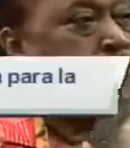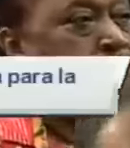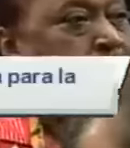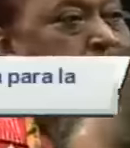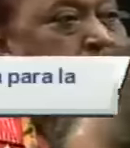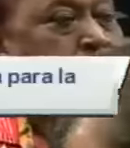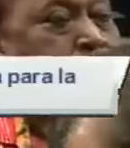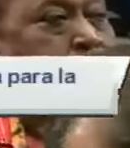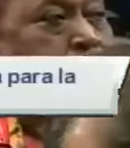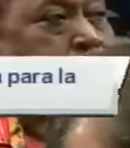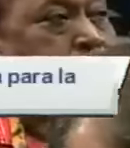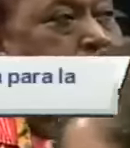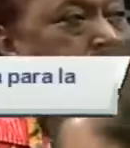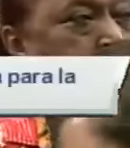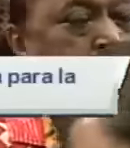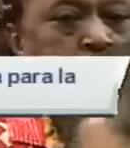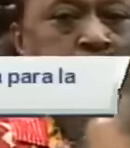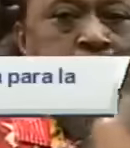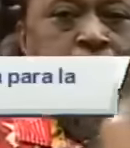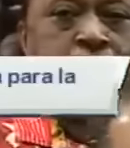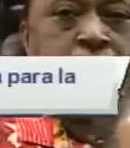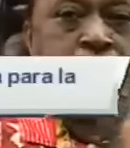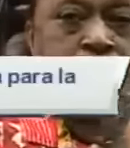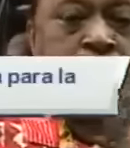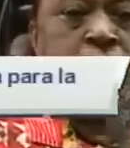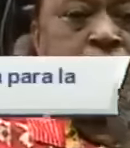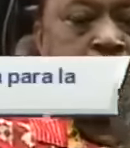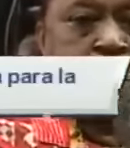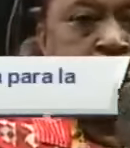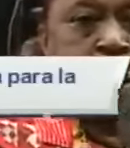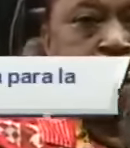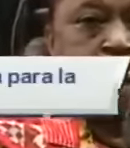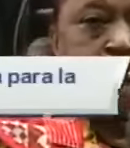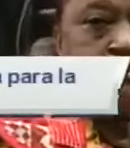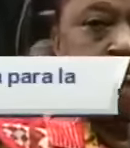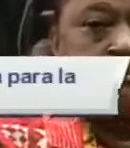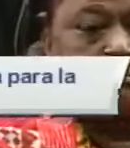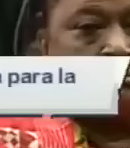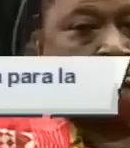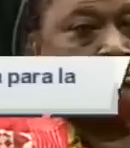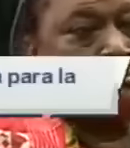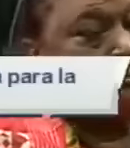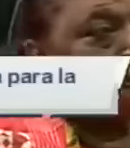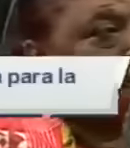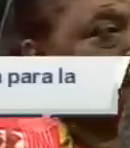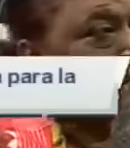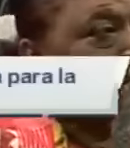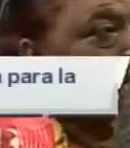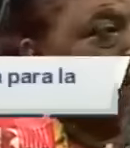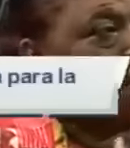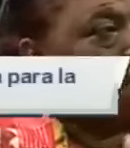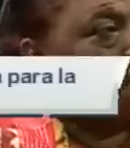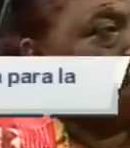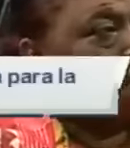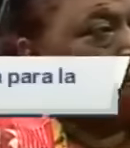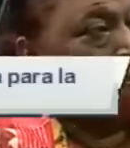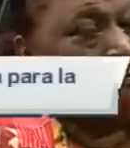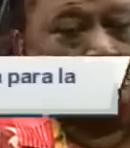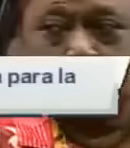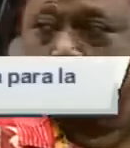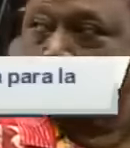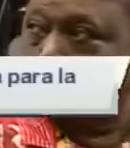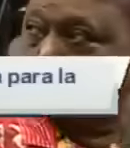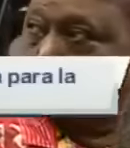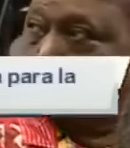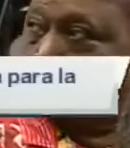Iri, una pelea muy dura allí por la demarcación, porque no se entendía. ¿Pero qué hacen esos indios